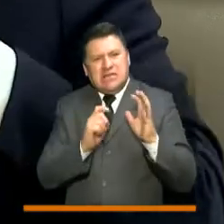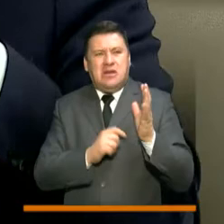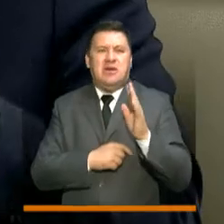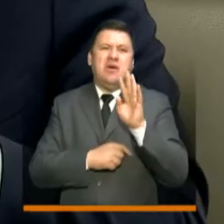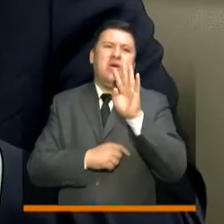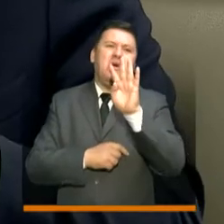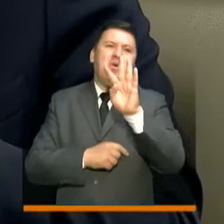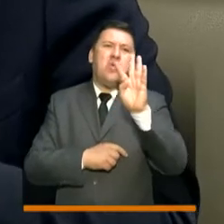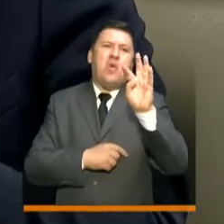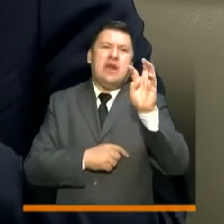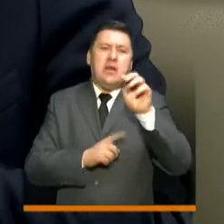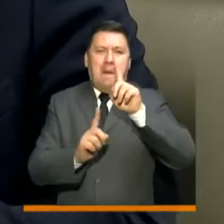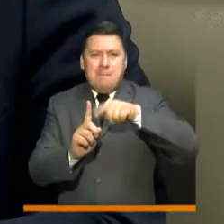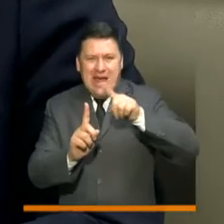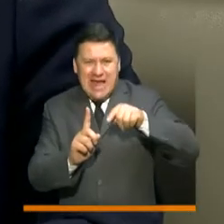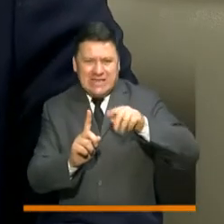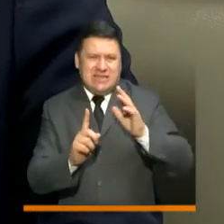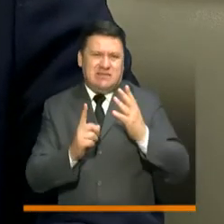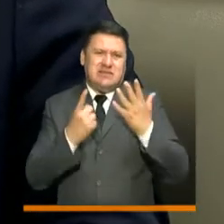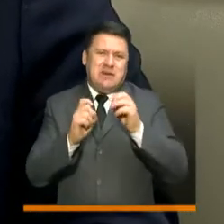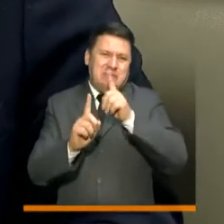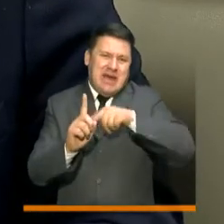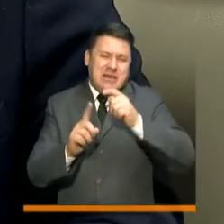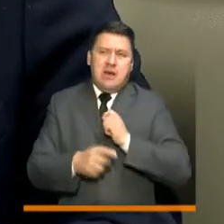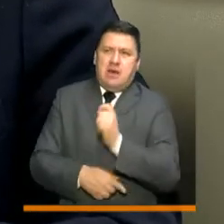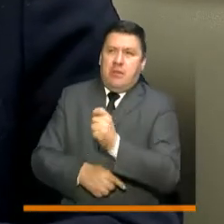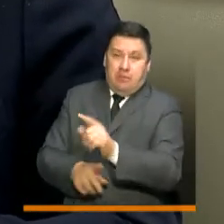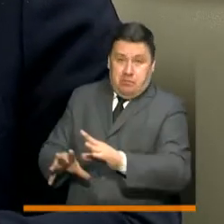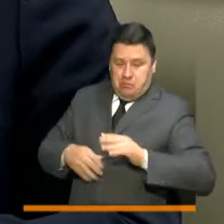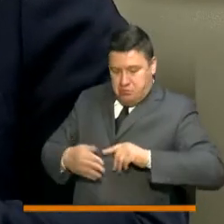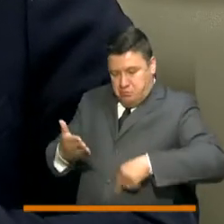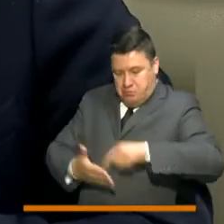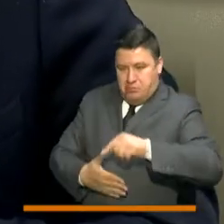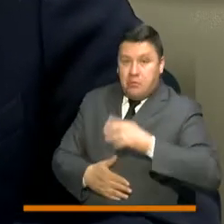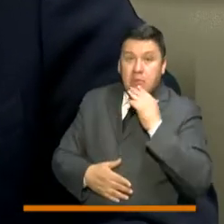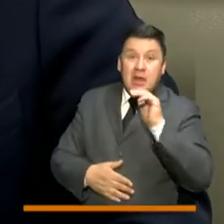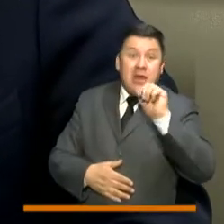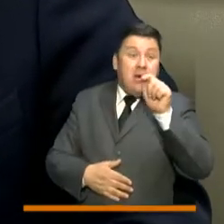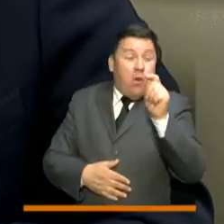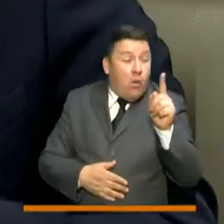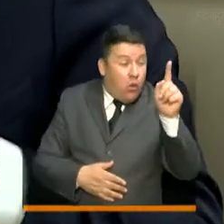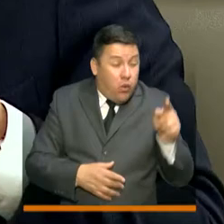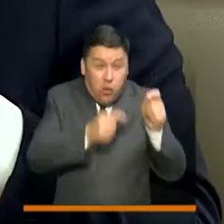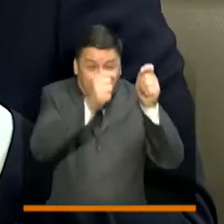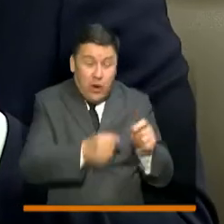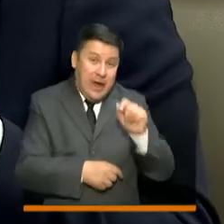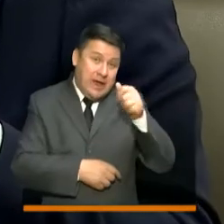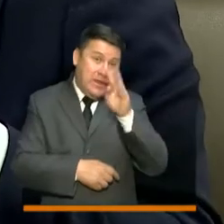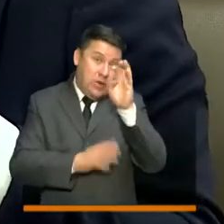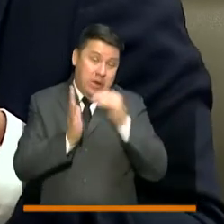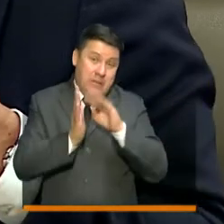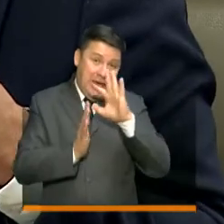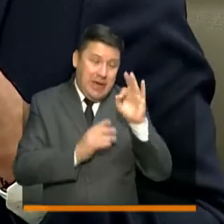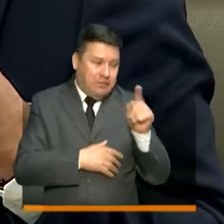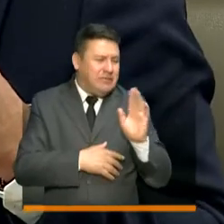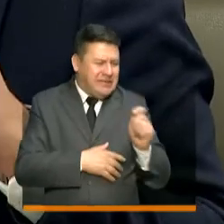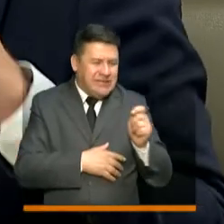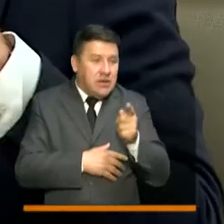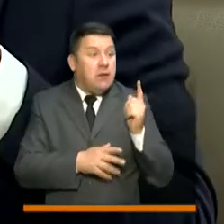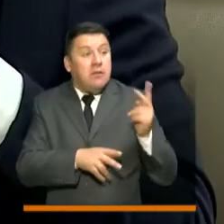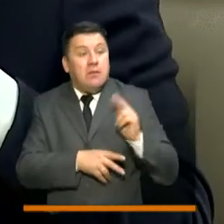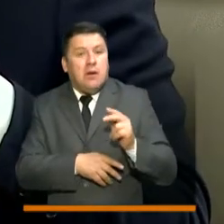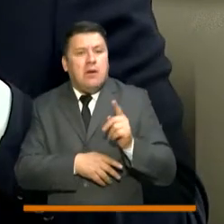48 meses quienes se acogieron a esta medida que son 19 mil 500 se les amplió el número de